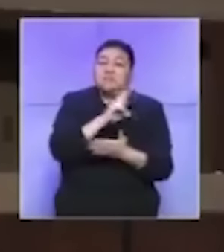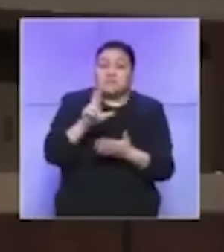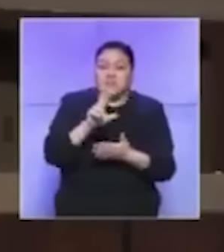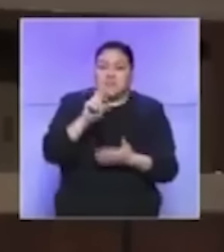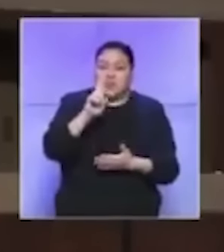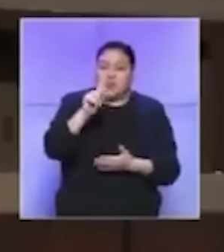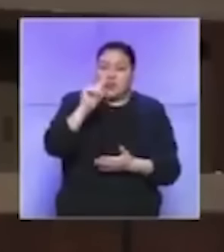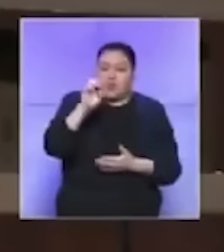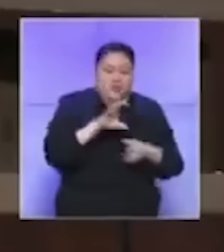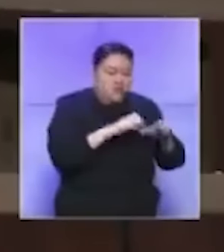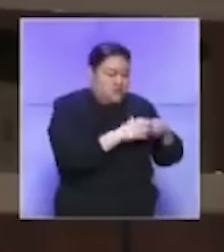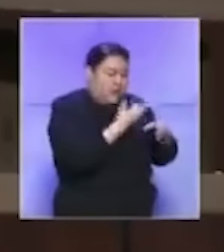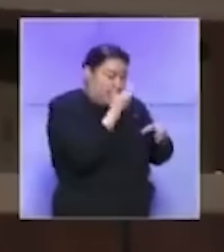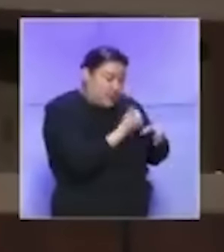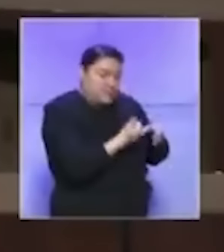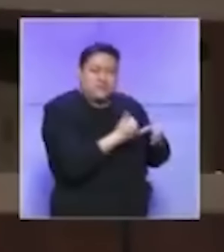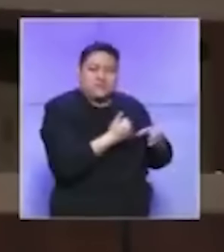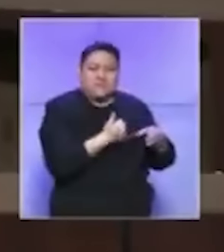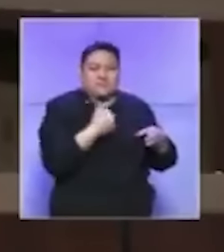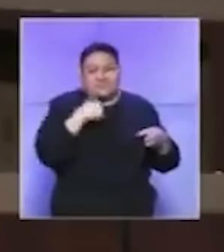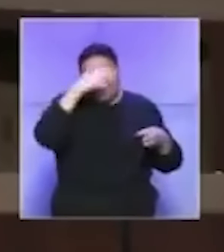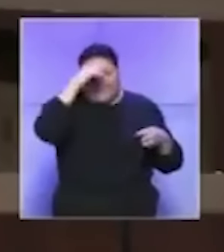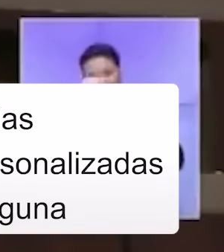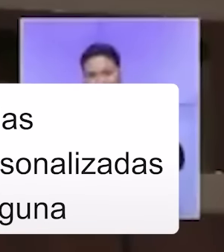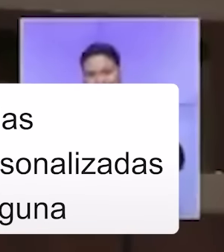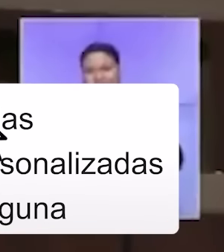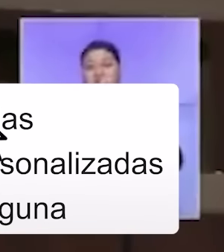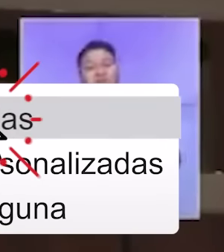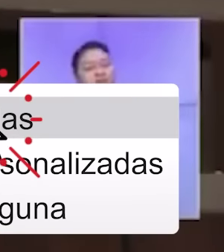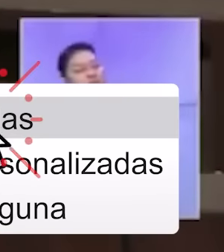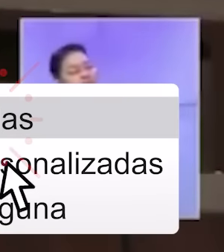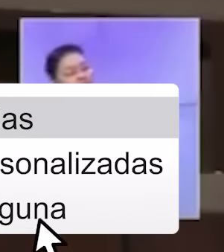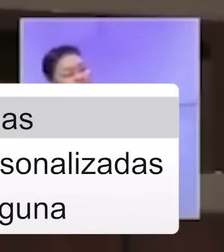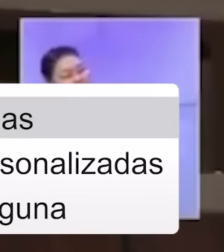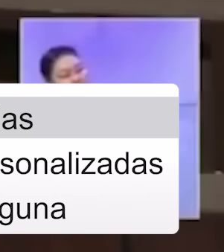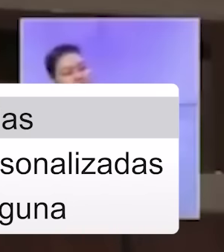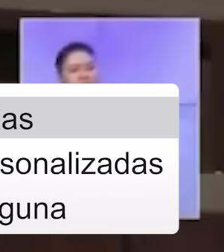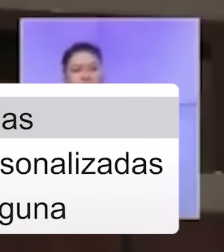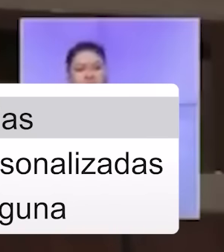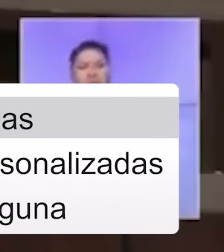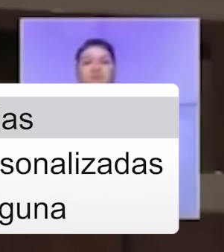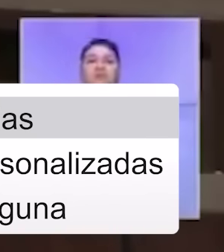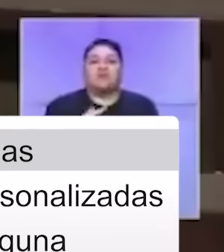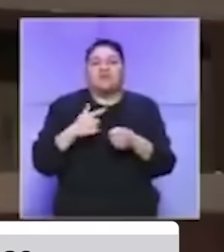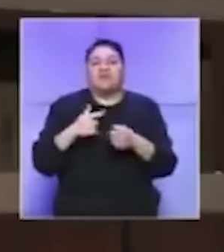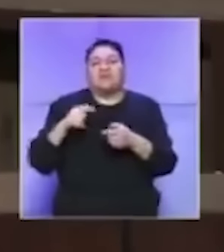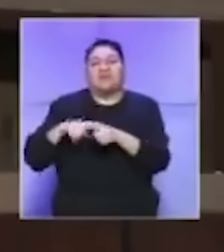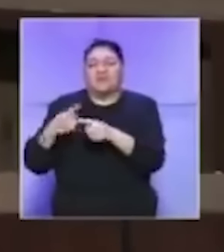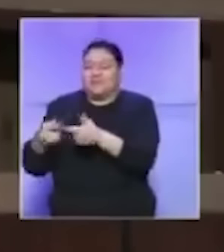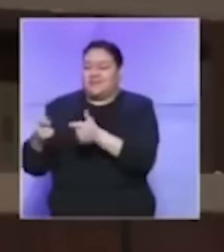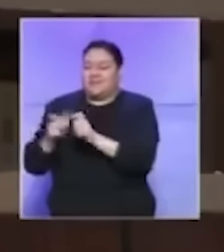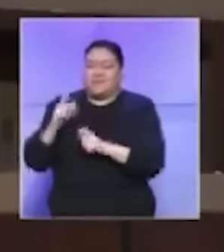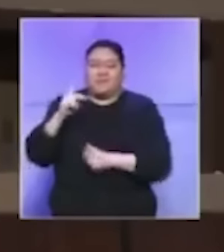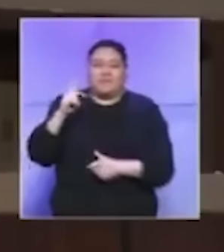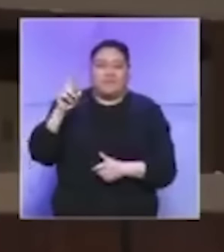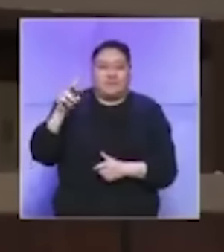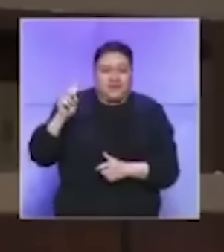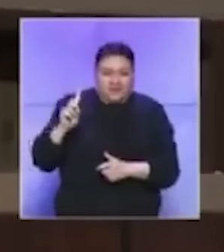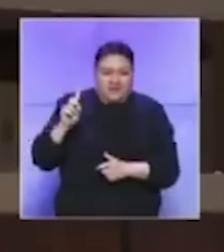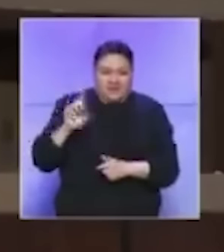Unidad Técnica de lo Contencioso Electoral del INE de desechar la denuncia presentada por el Partido de la Revolución Democrática ante